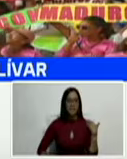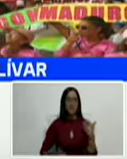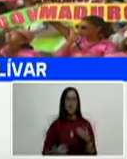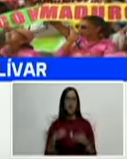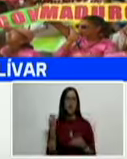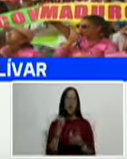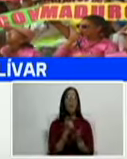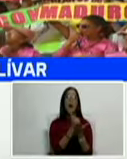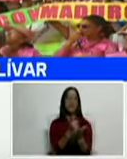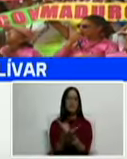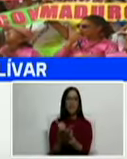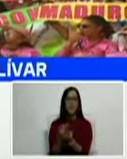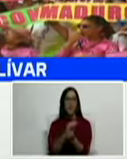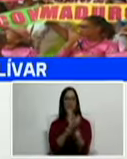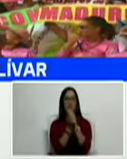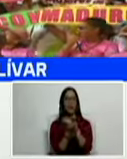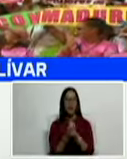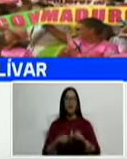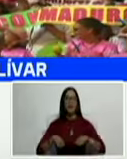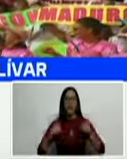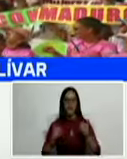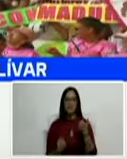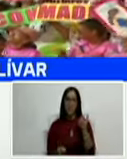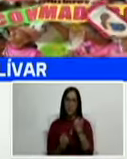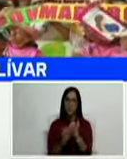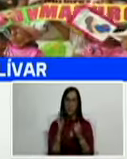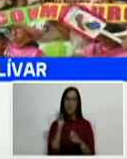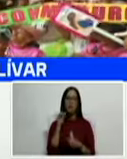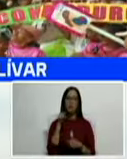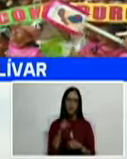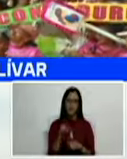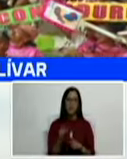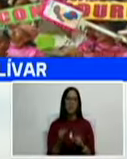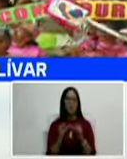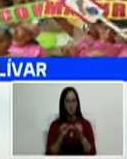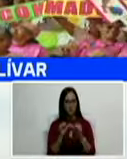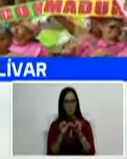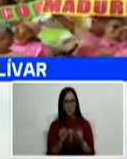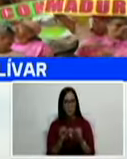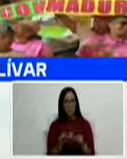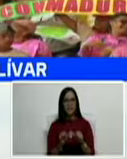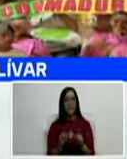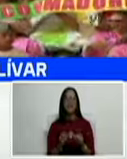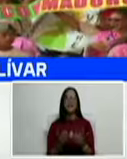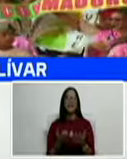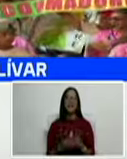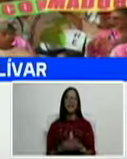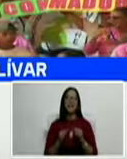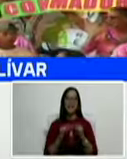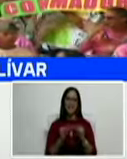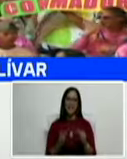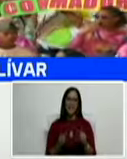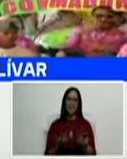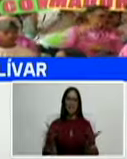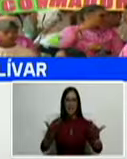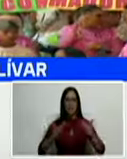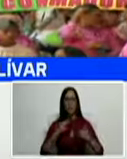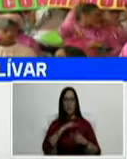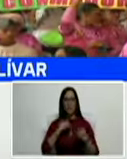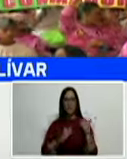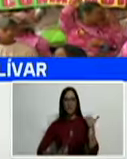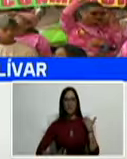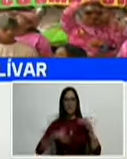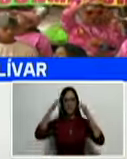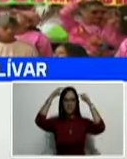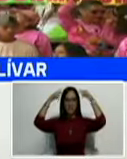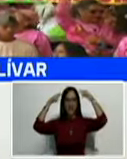ayudar para transformar aún más y apoyarlo a usted constantemente y para mantener el legado de nuestro presidente eterno,